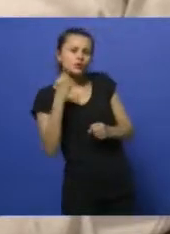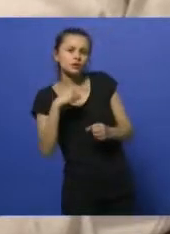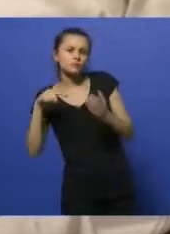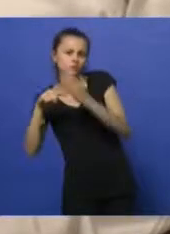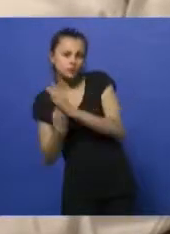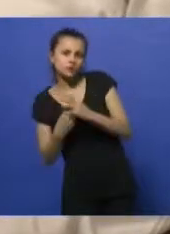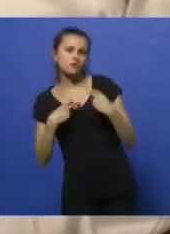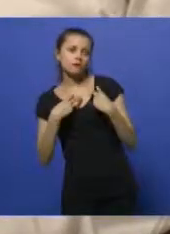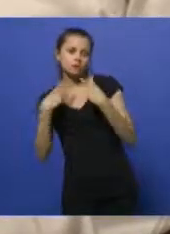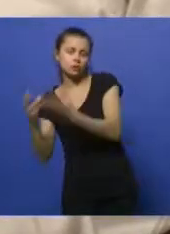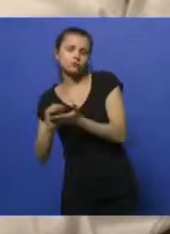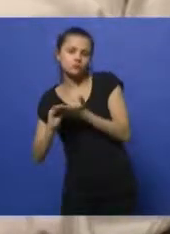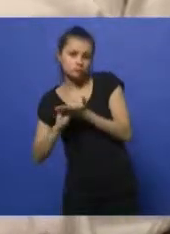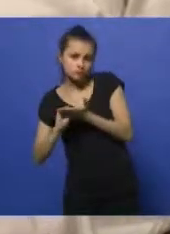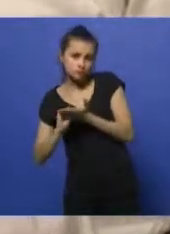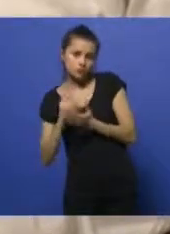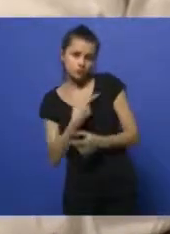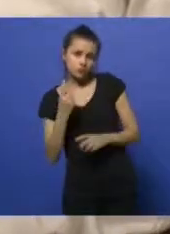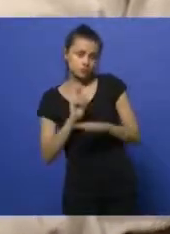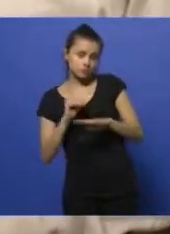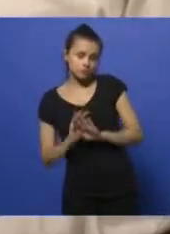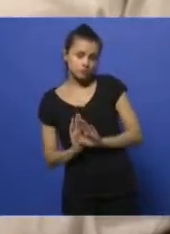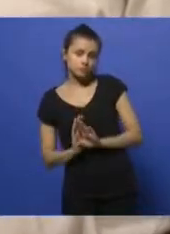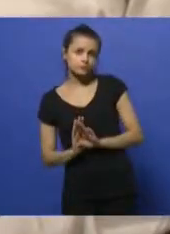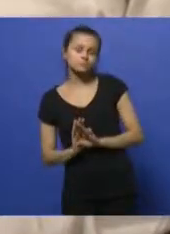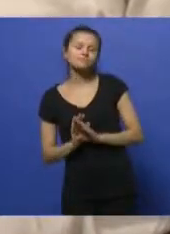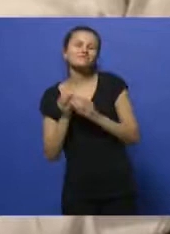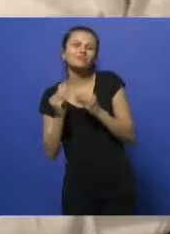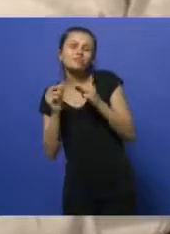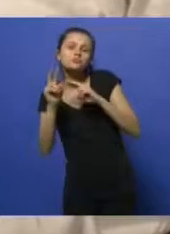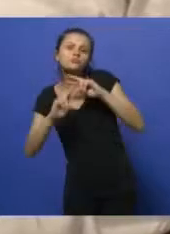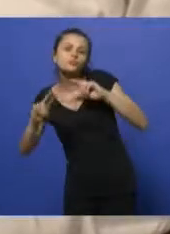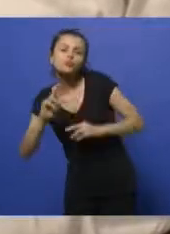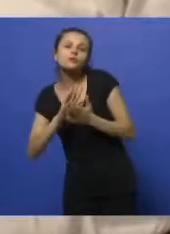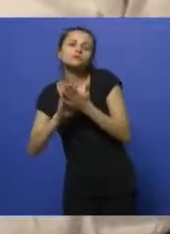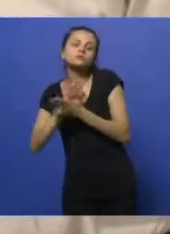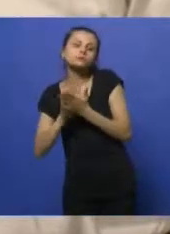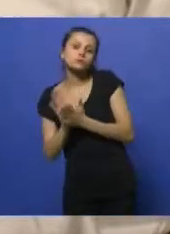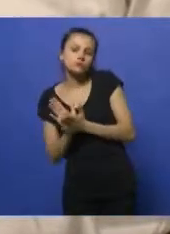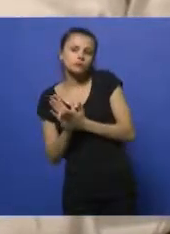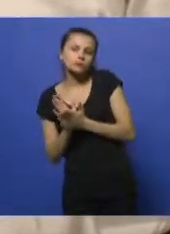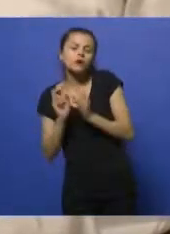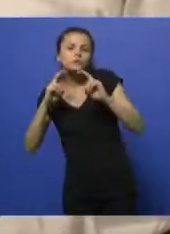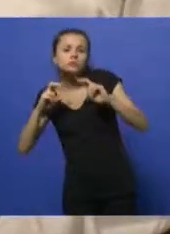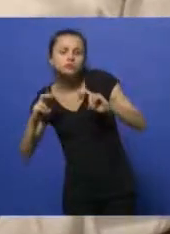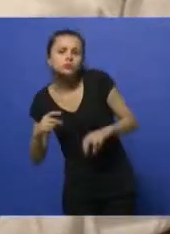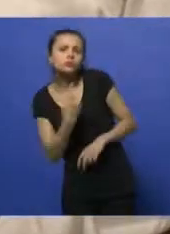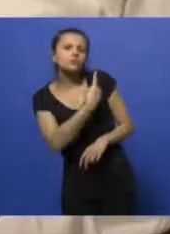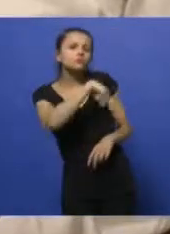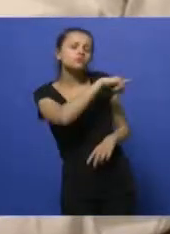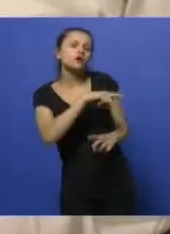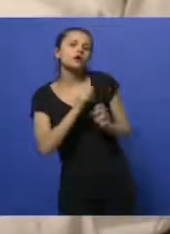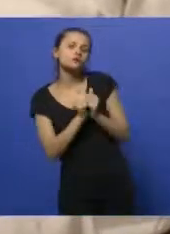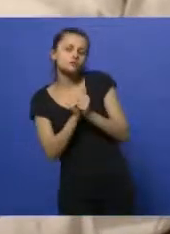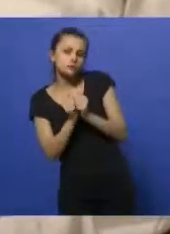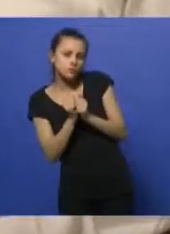viajaron concejales de nuestra ciudad para tratar de buscar alguna respuesta. Bueno, ¿qué análisis hacen ustedes de